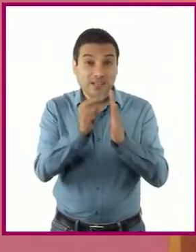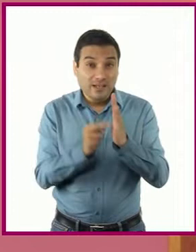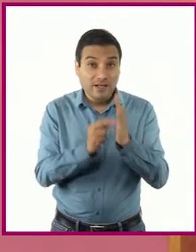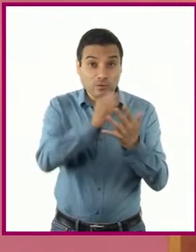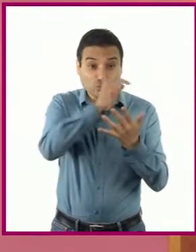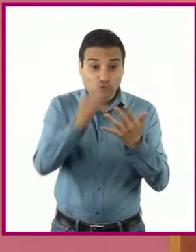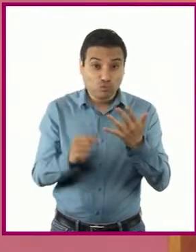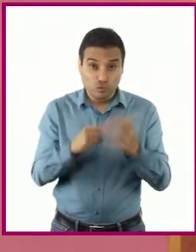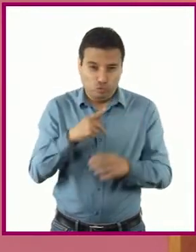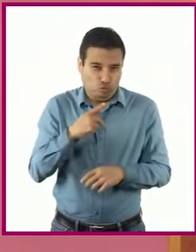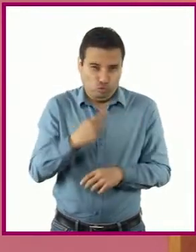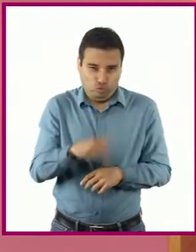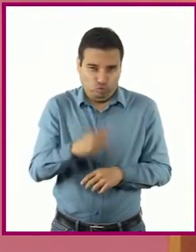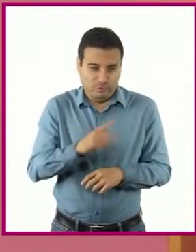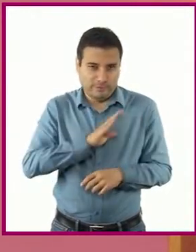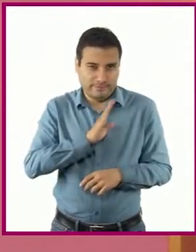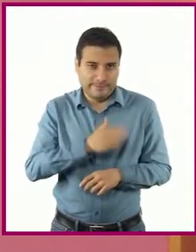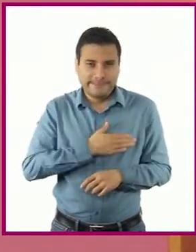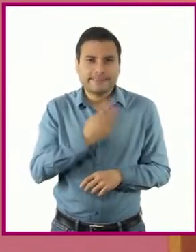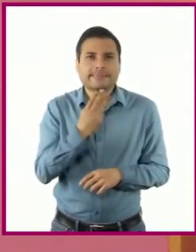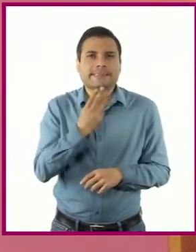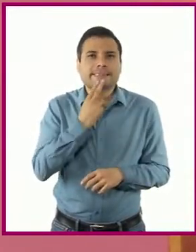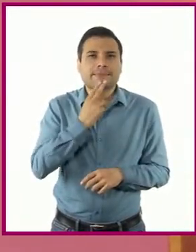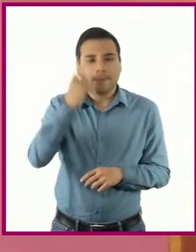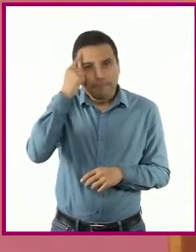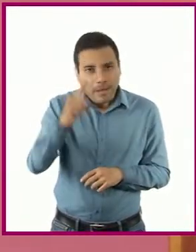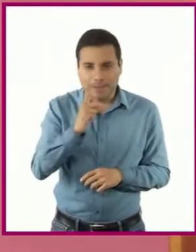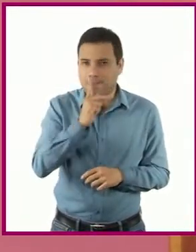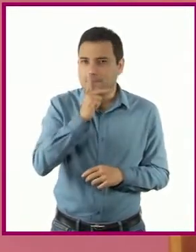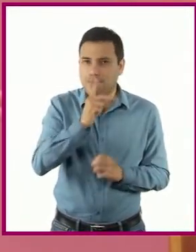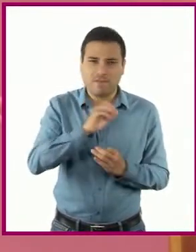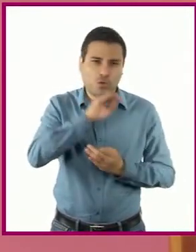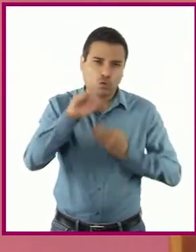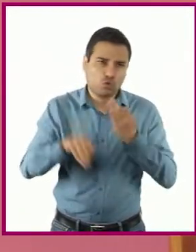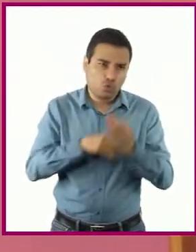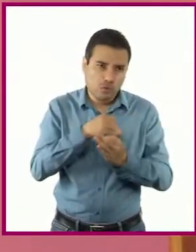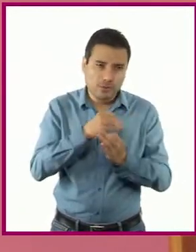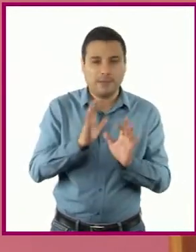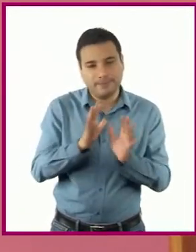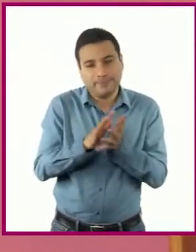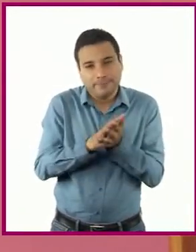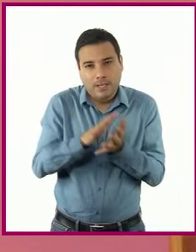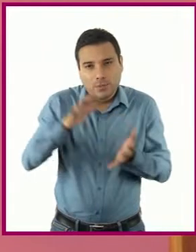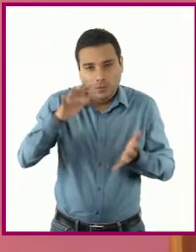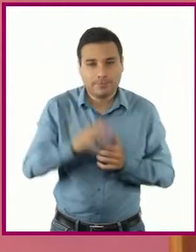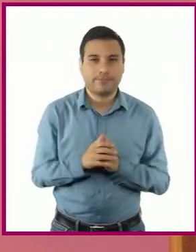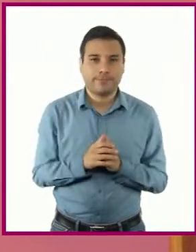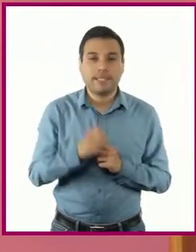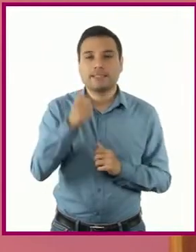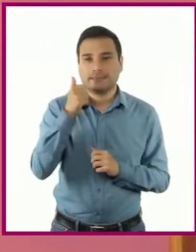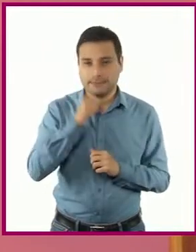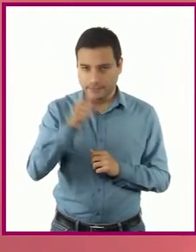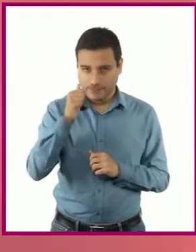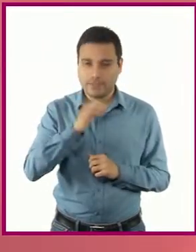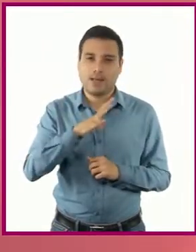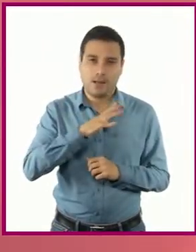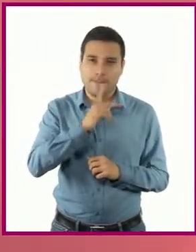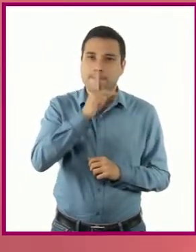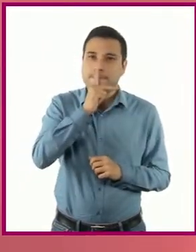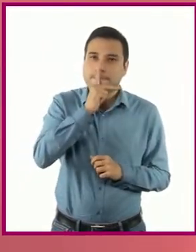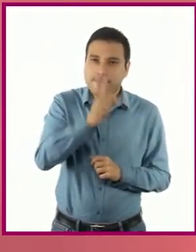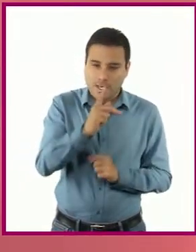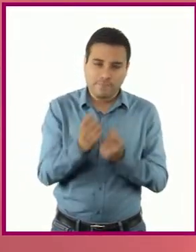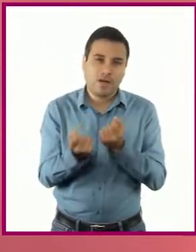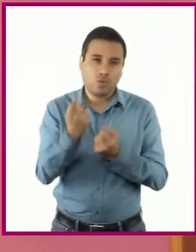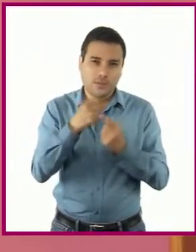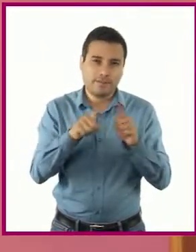ortográficas de nuestro idioma se emplean para todas sus palabras, o casi todas, porque siempre hay excepciones.